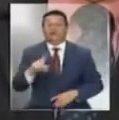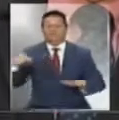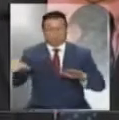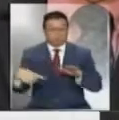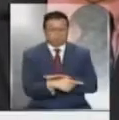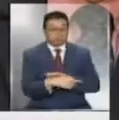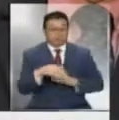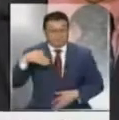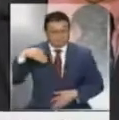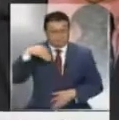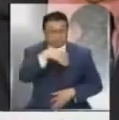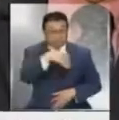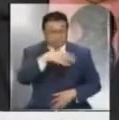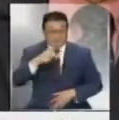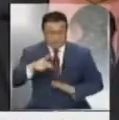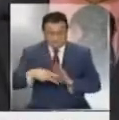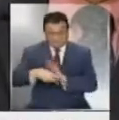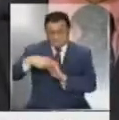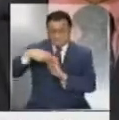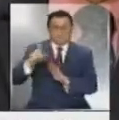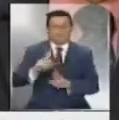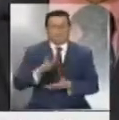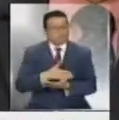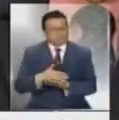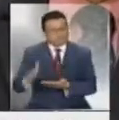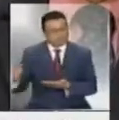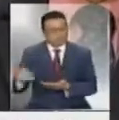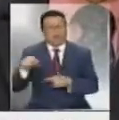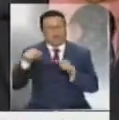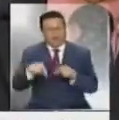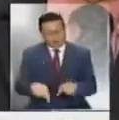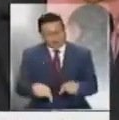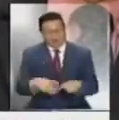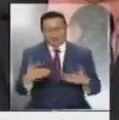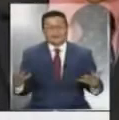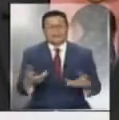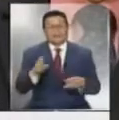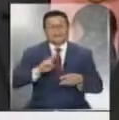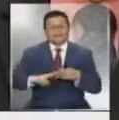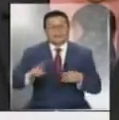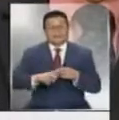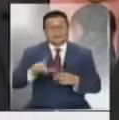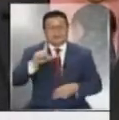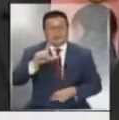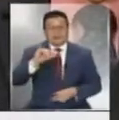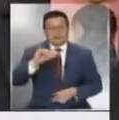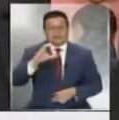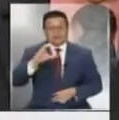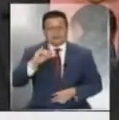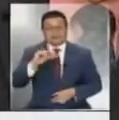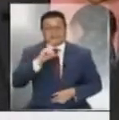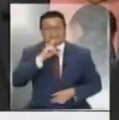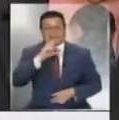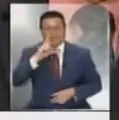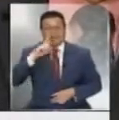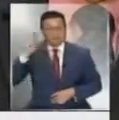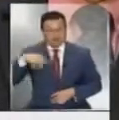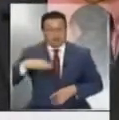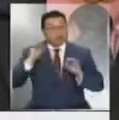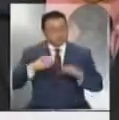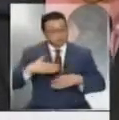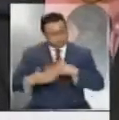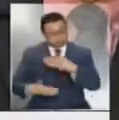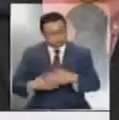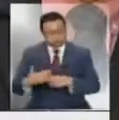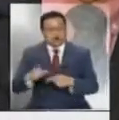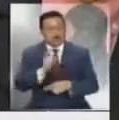sistema buses que no tengan ese estándar. En adelante lo que vamos a tener son licitaciones permanentes. Los operadores que no cumplan van a